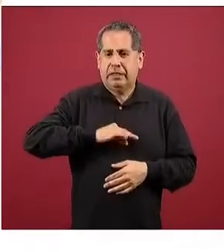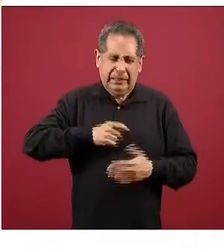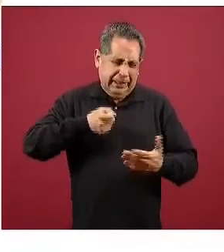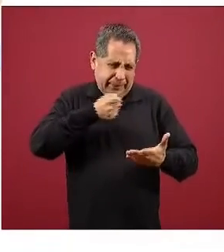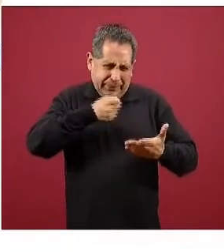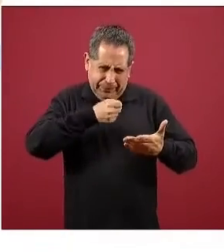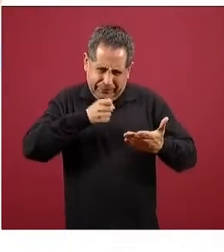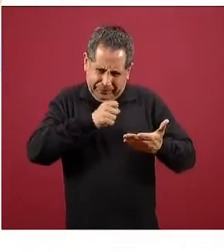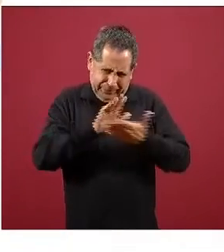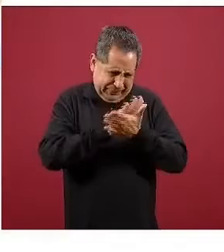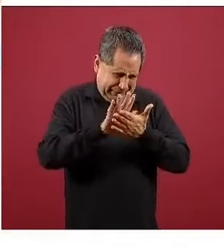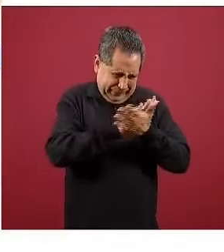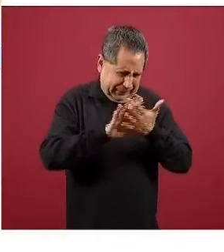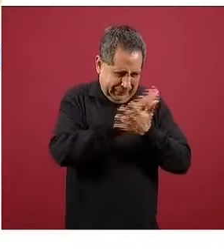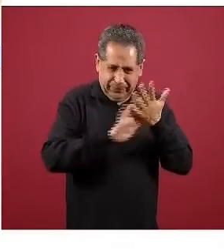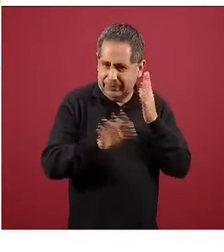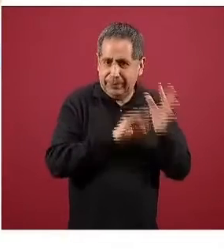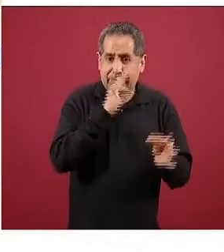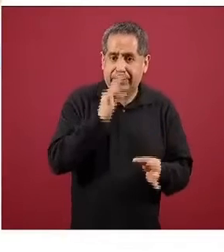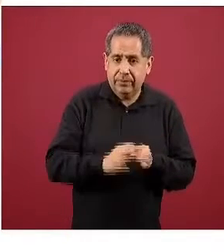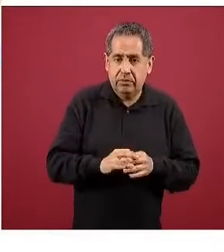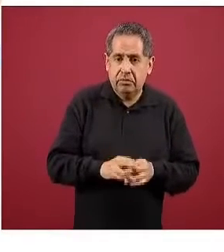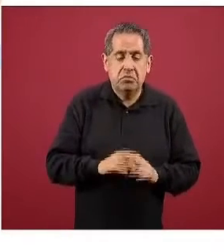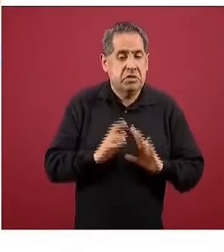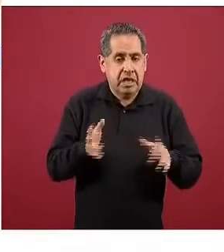entrega: citas escalonadas,